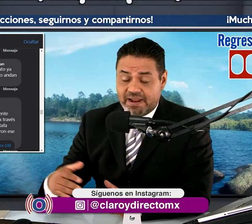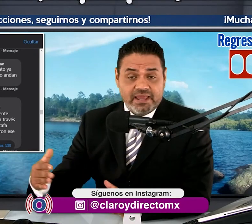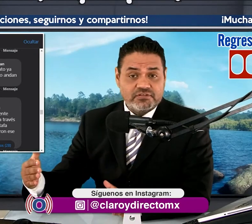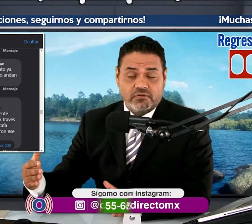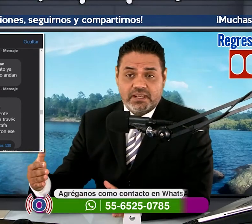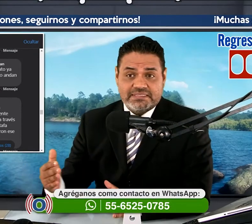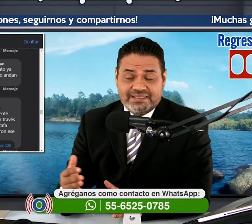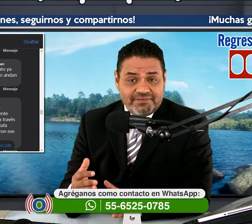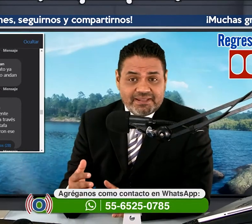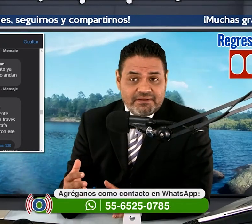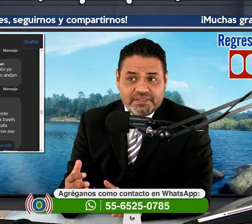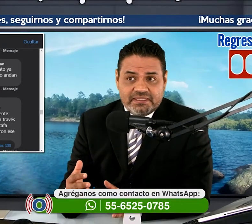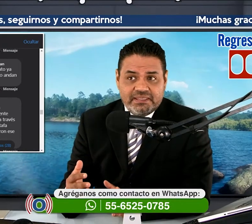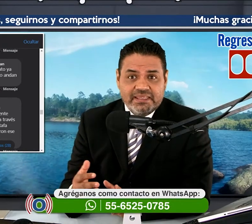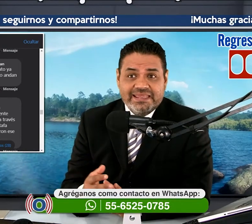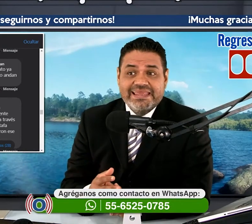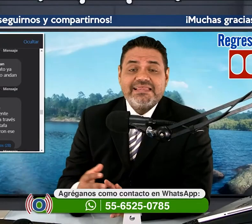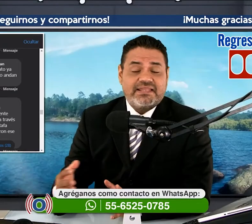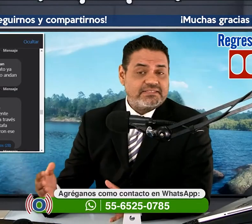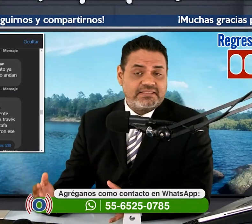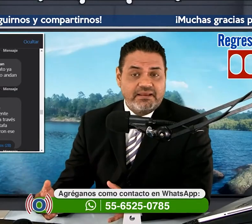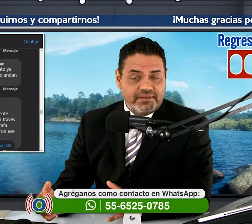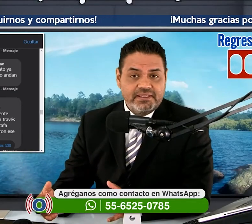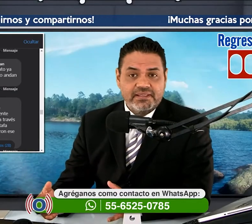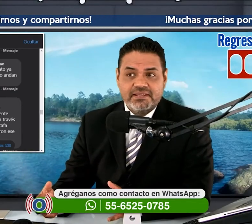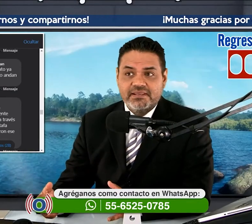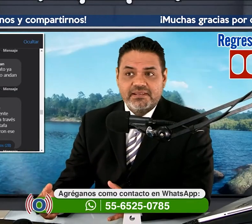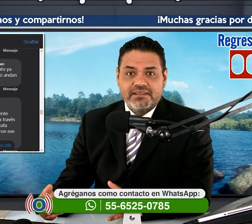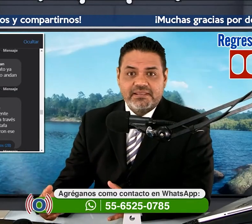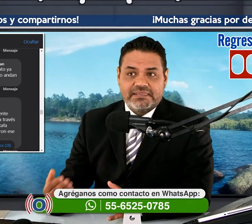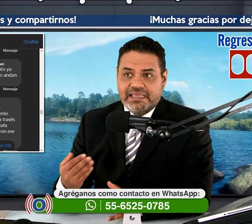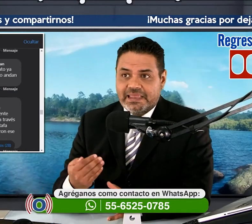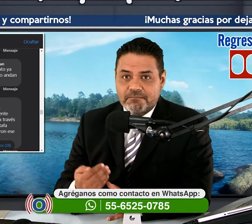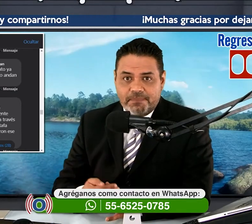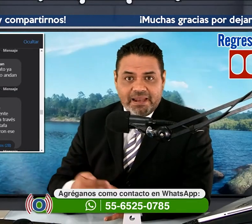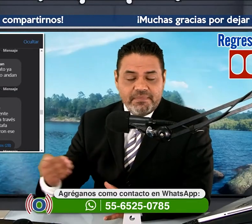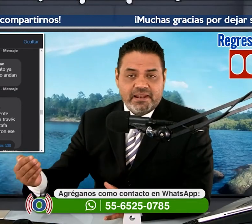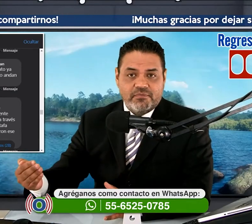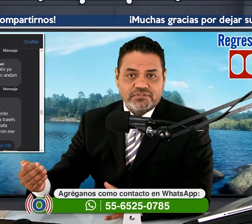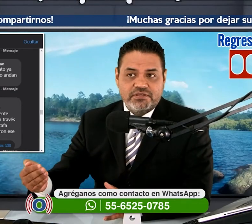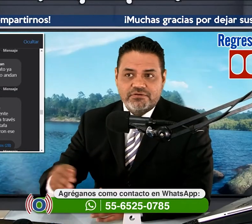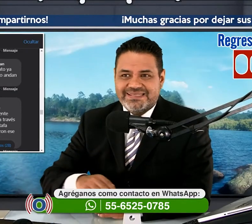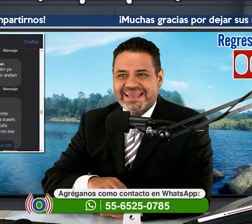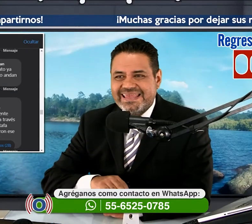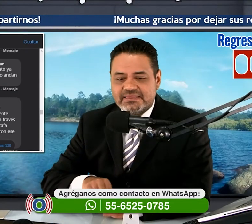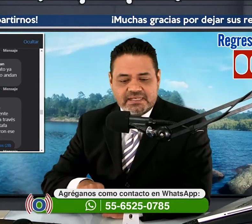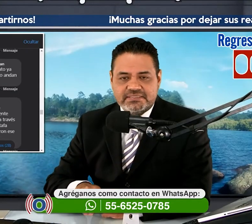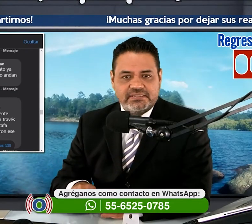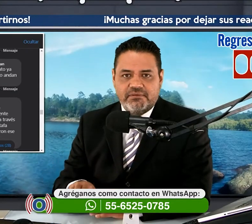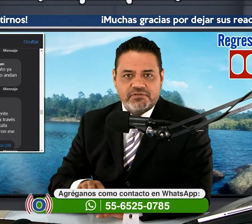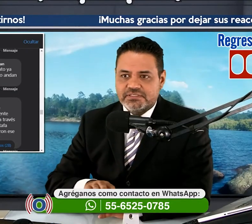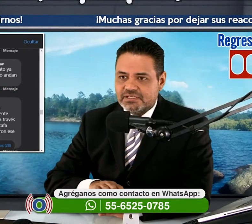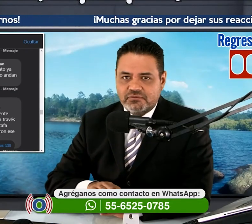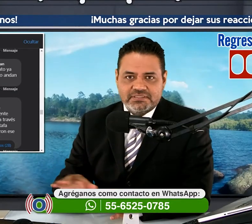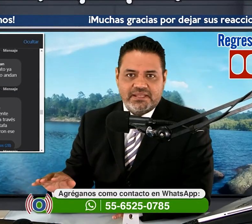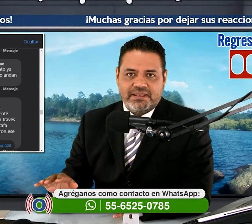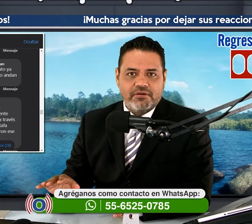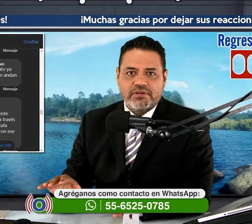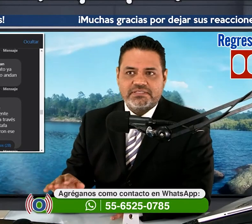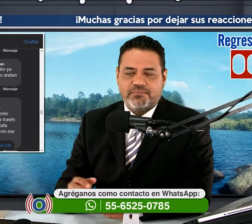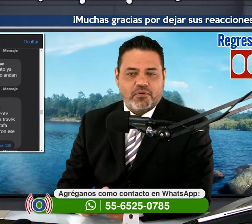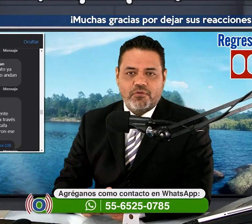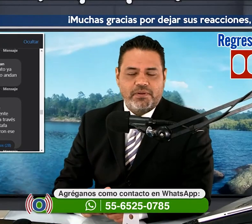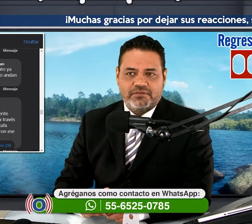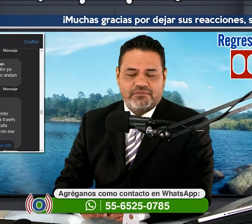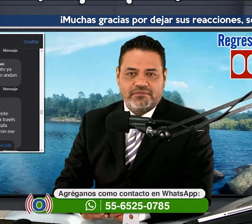una zona franja de sonora que está verdaderamente intransitable de empalme hermosillo está intransitable esas las zonas de la